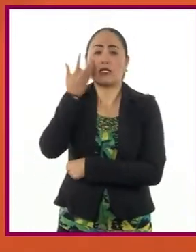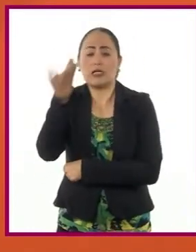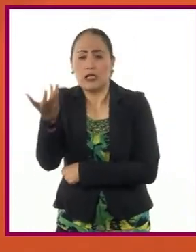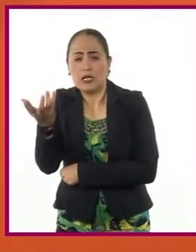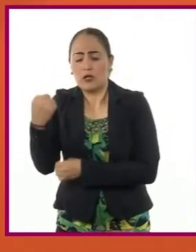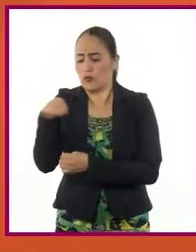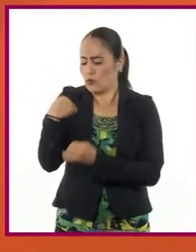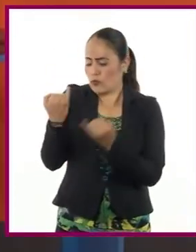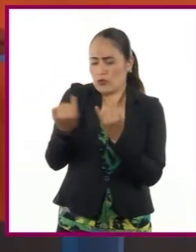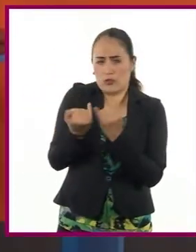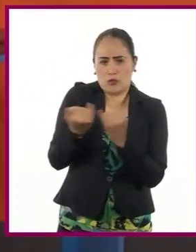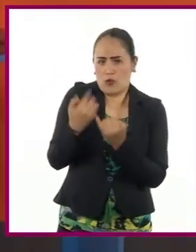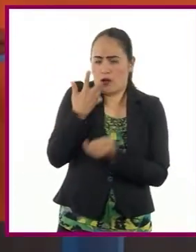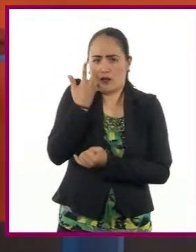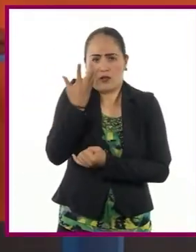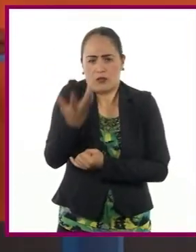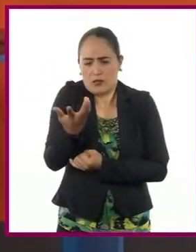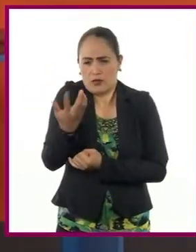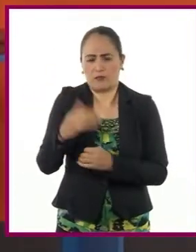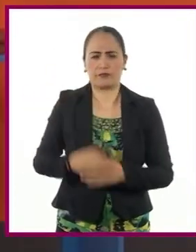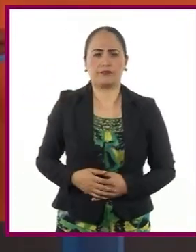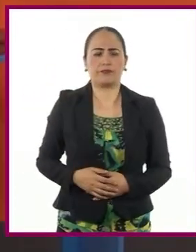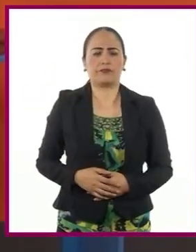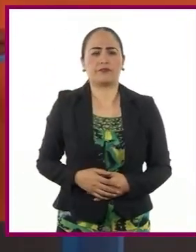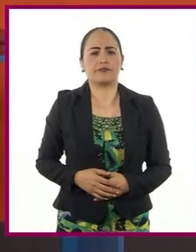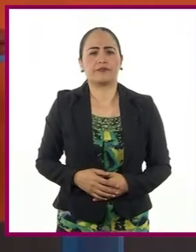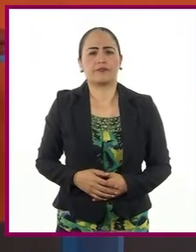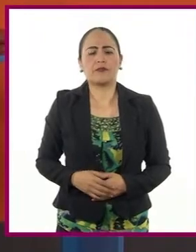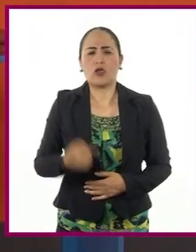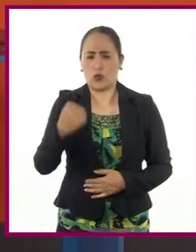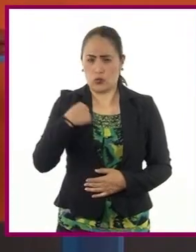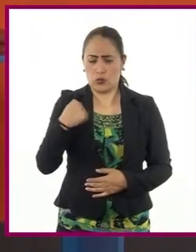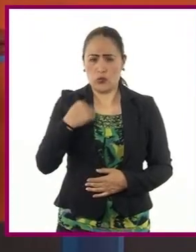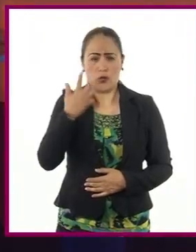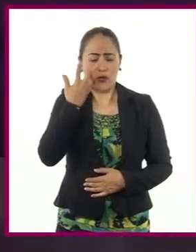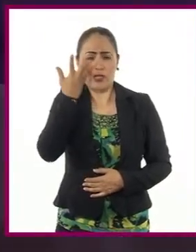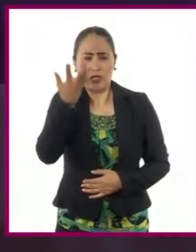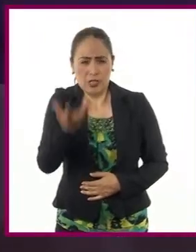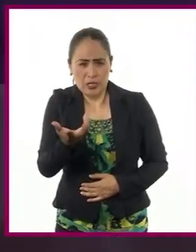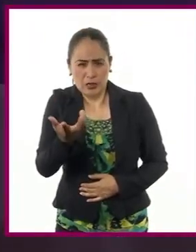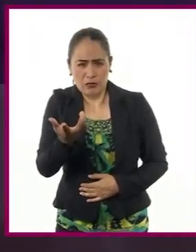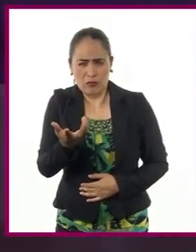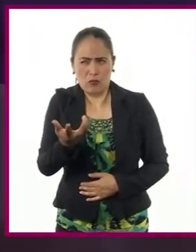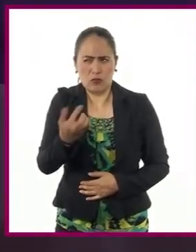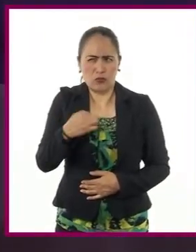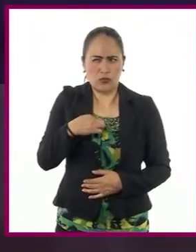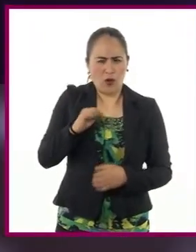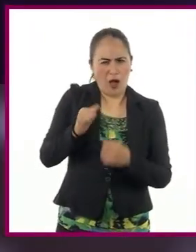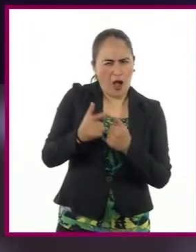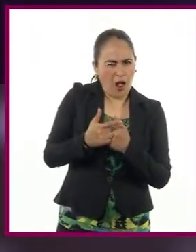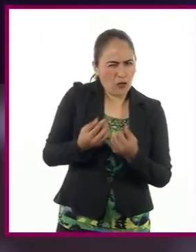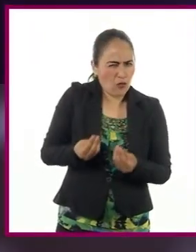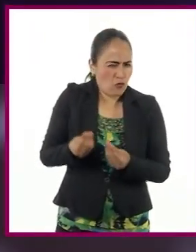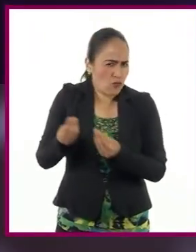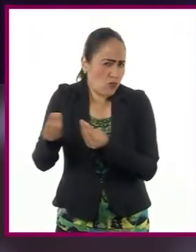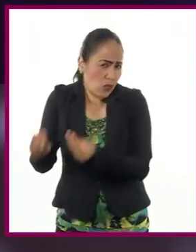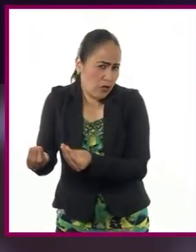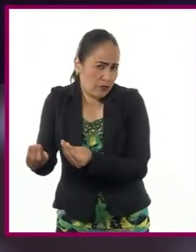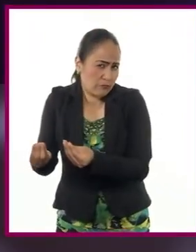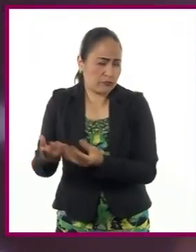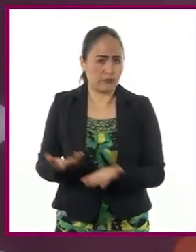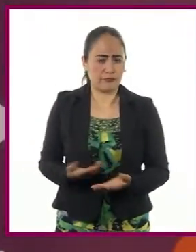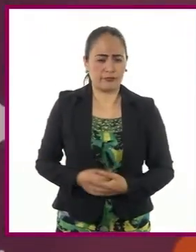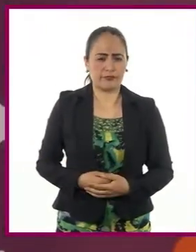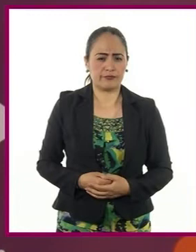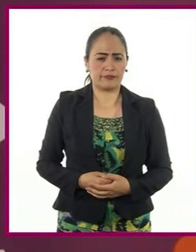de mí. En principio, para obtener lo que quiero, tengo que tener claro qué puedo dar a cambio. Es muy obvio que